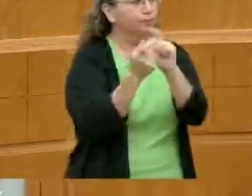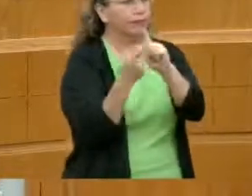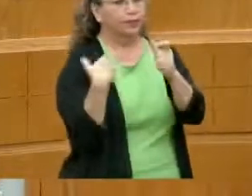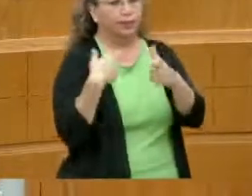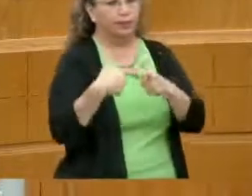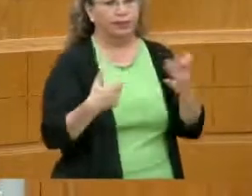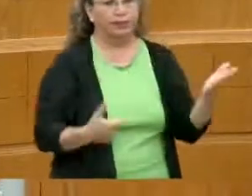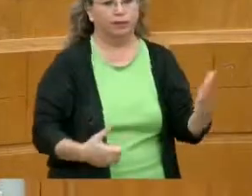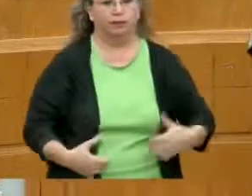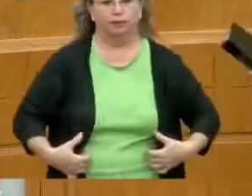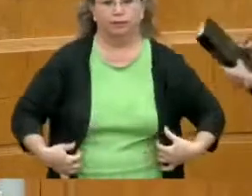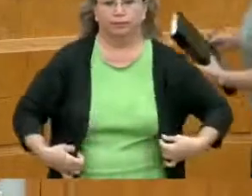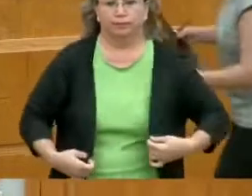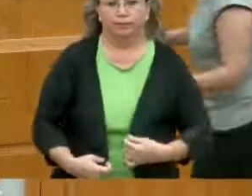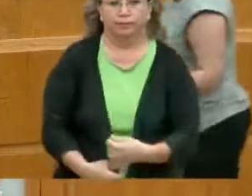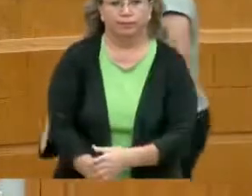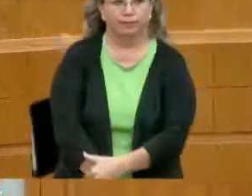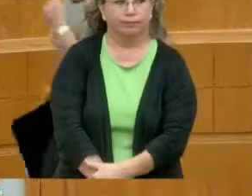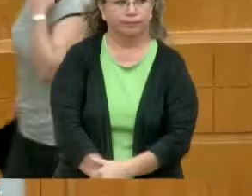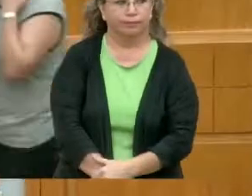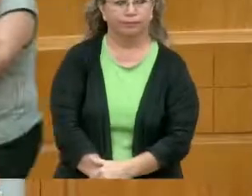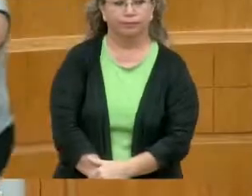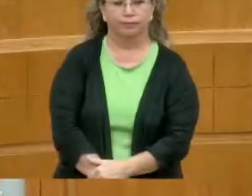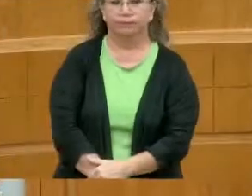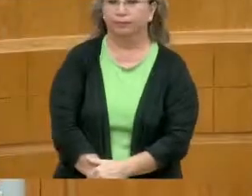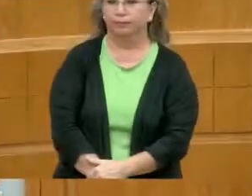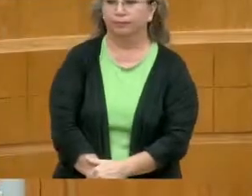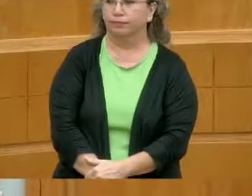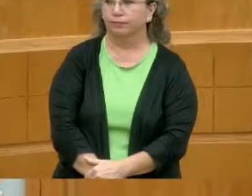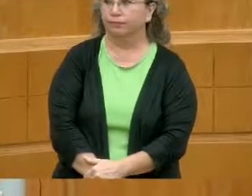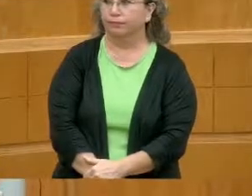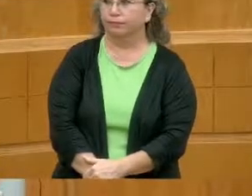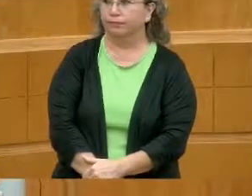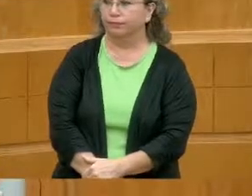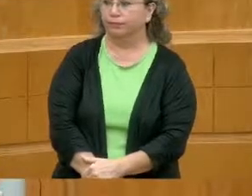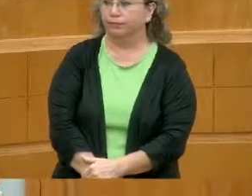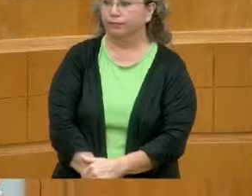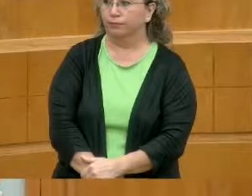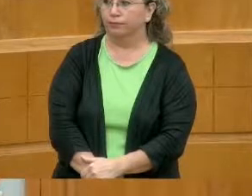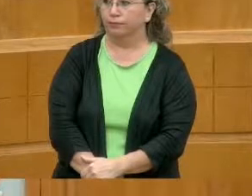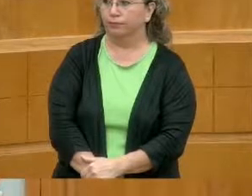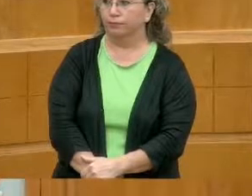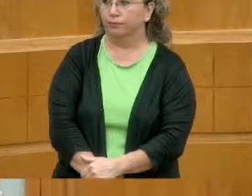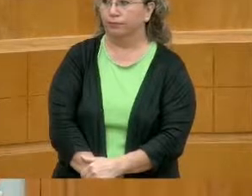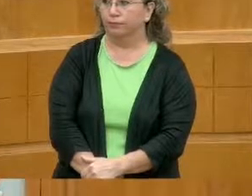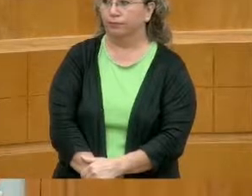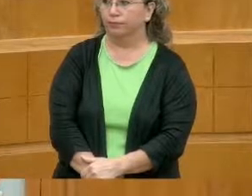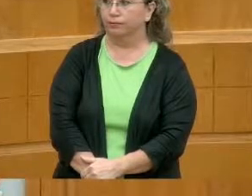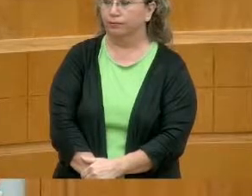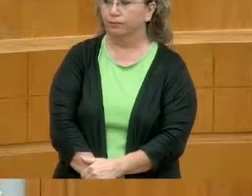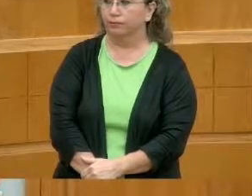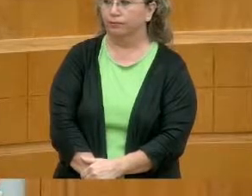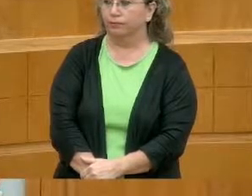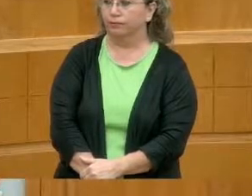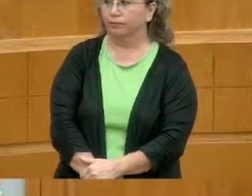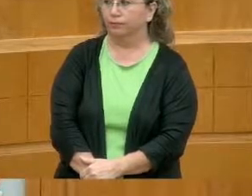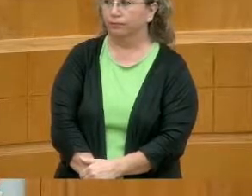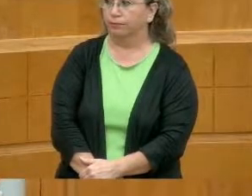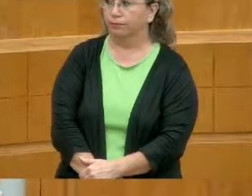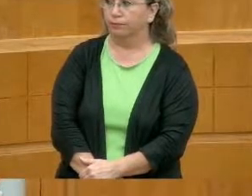En resumen, si está enfermo y tiene algún síntoma del COVID-19, llame al equipo de pruebas militares, referido como la Guardia Nacional, al